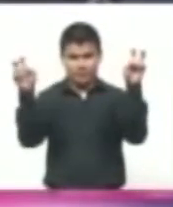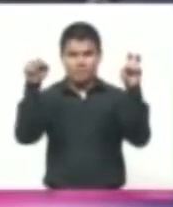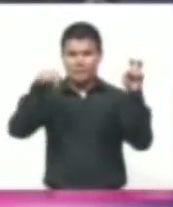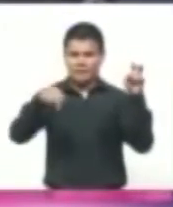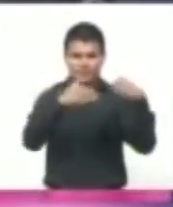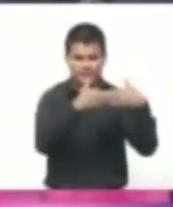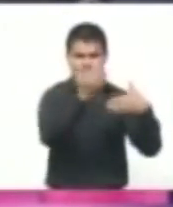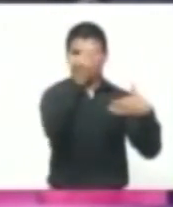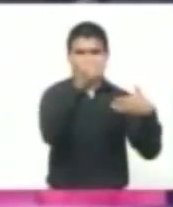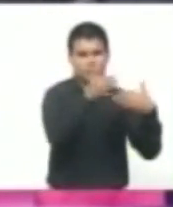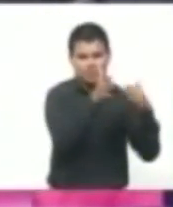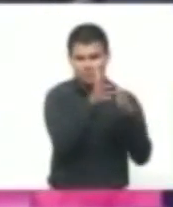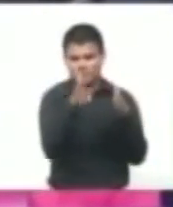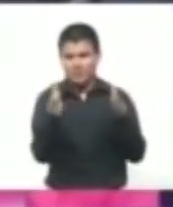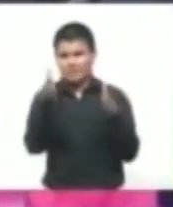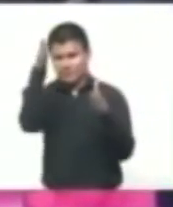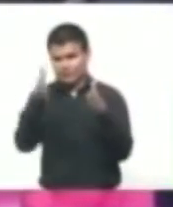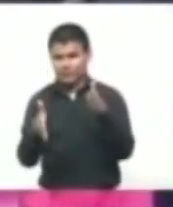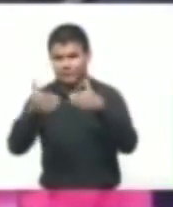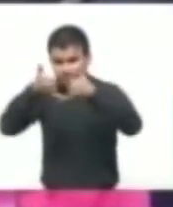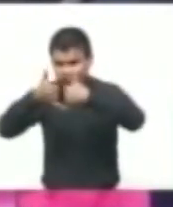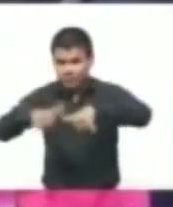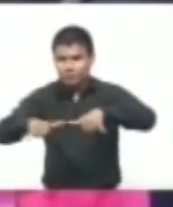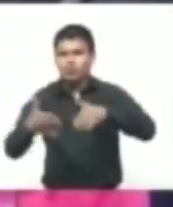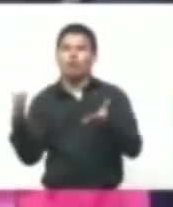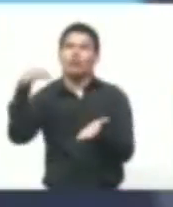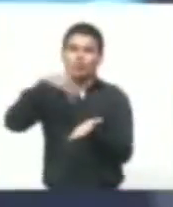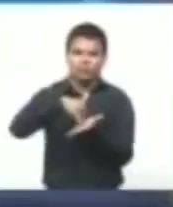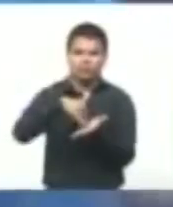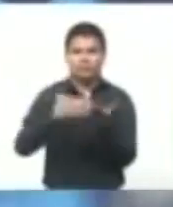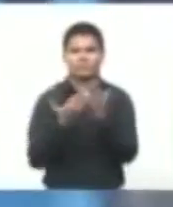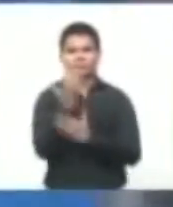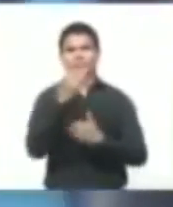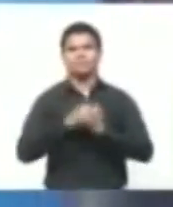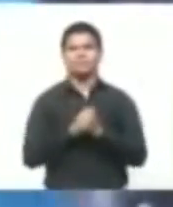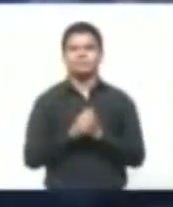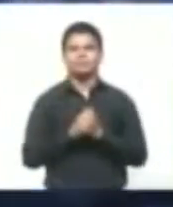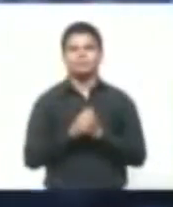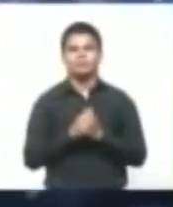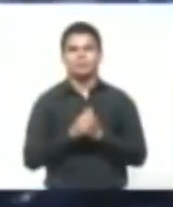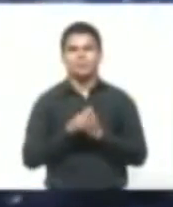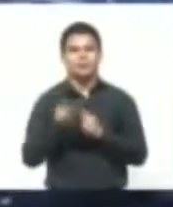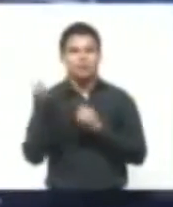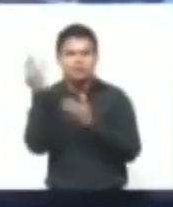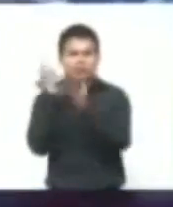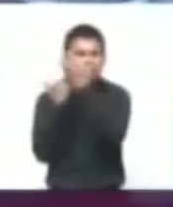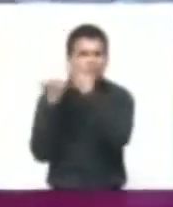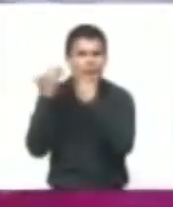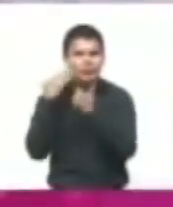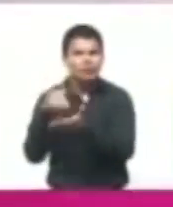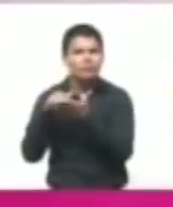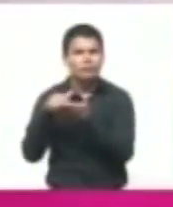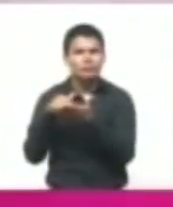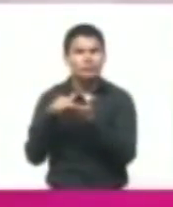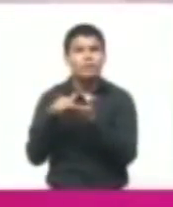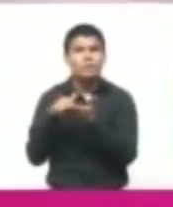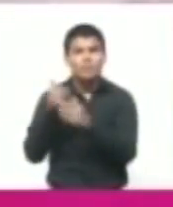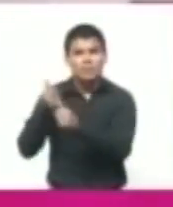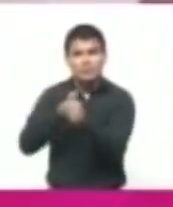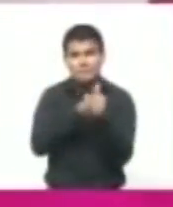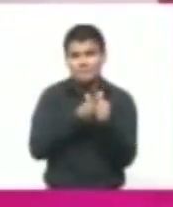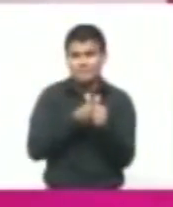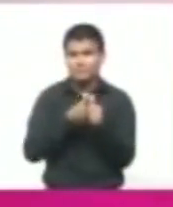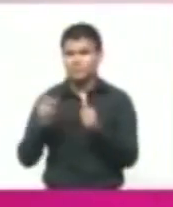todo, aquí termina todo y aquí comienza todo de nuevo, cierro comillas. Los rumores tomaron aún más fuerza, ya que cada uno llegó por separado a